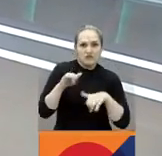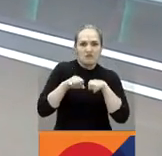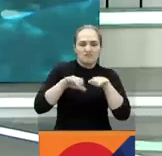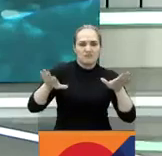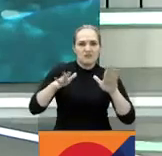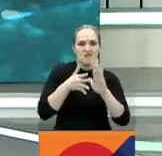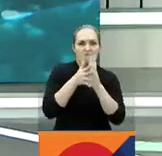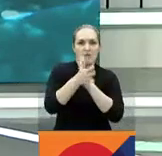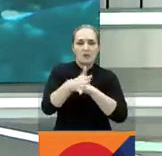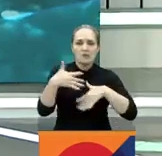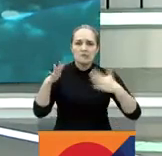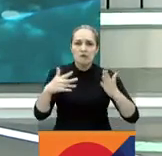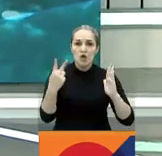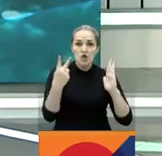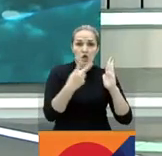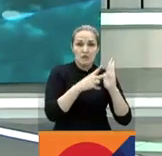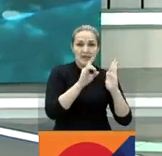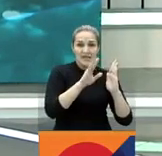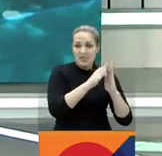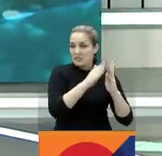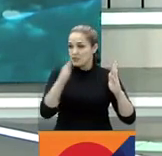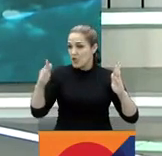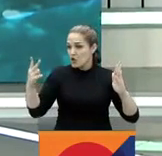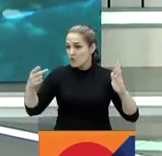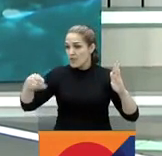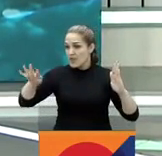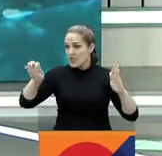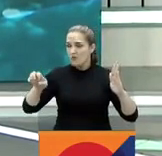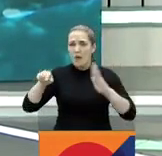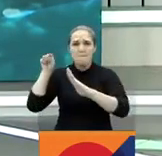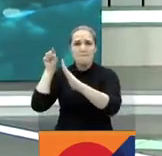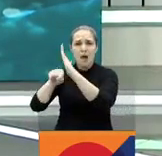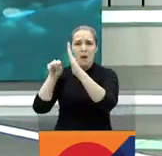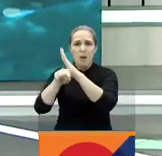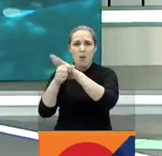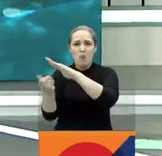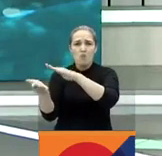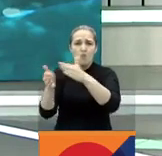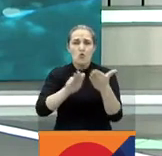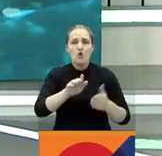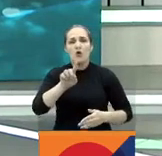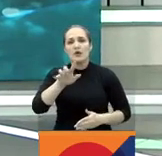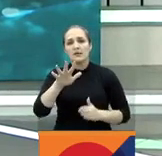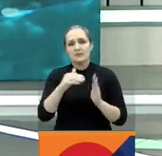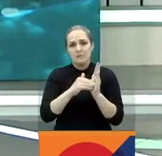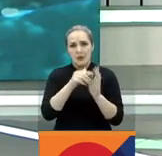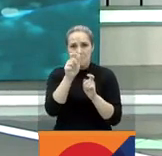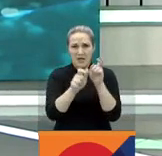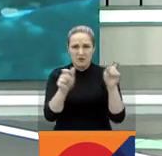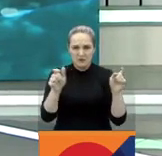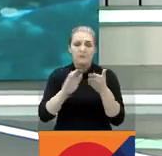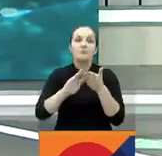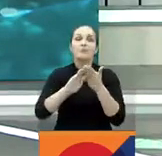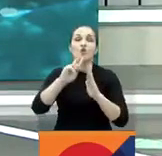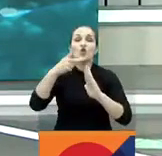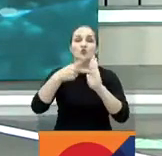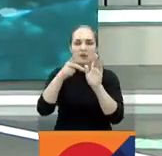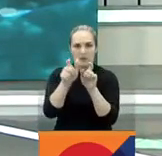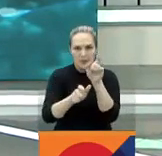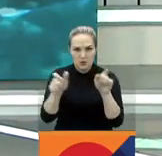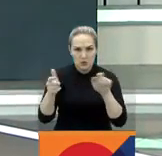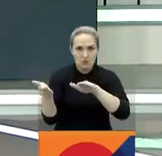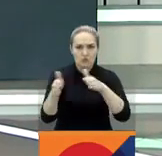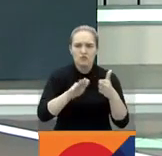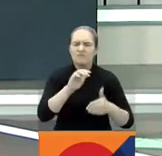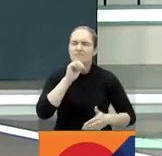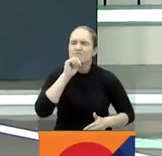mujeres murieron entre 2015 y 2019 en Colombia por cuenta de violencia de género. El departamento con mayor número